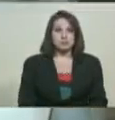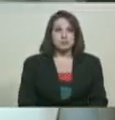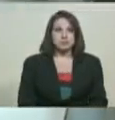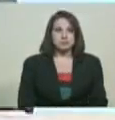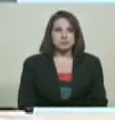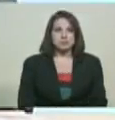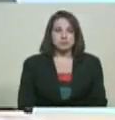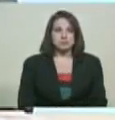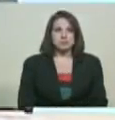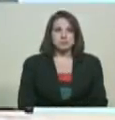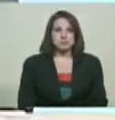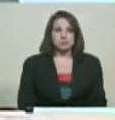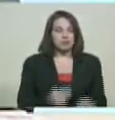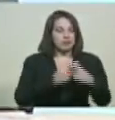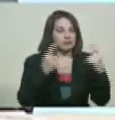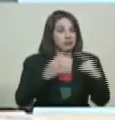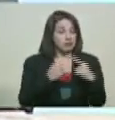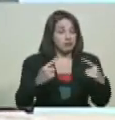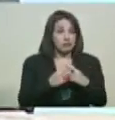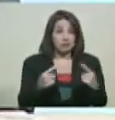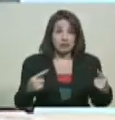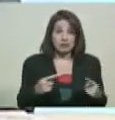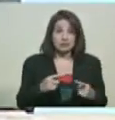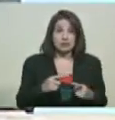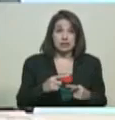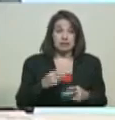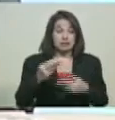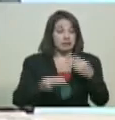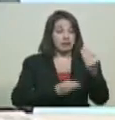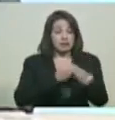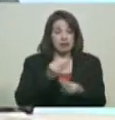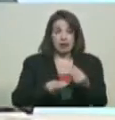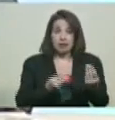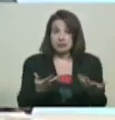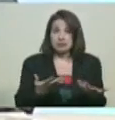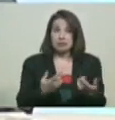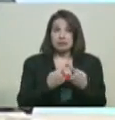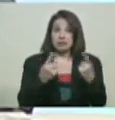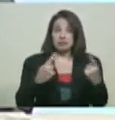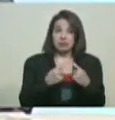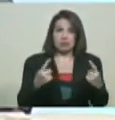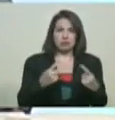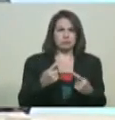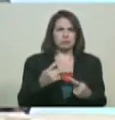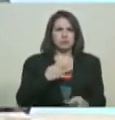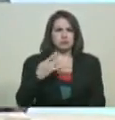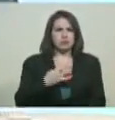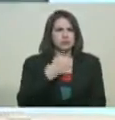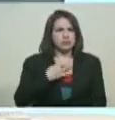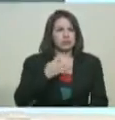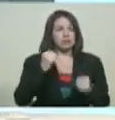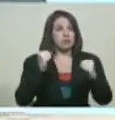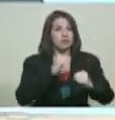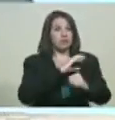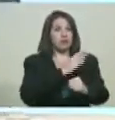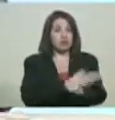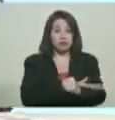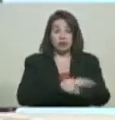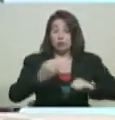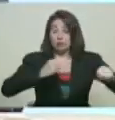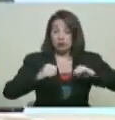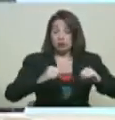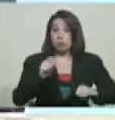diversa de existencia en su capacidad diversa en un sistema de fuerza gran motor el